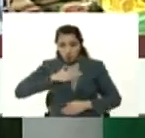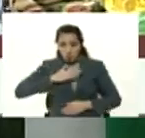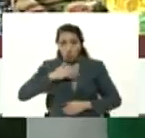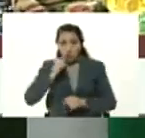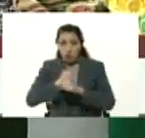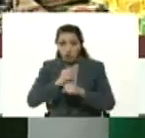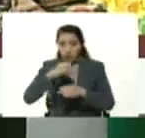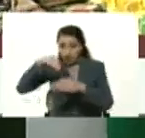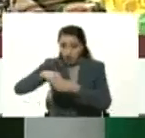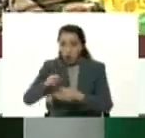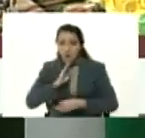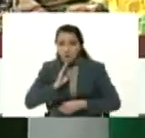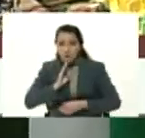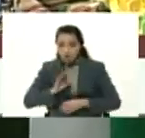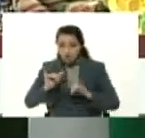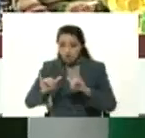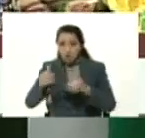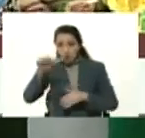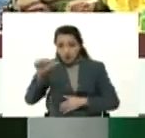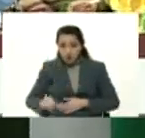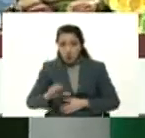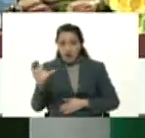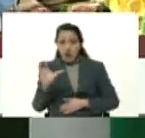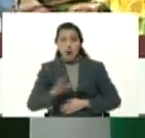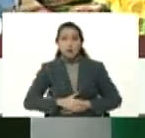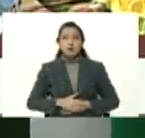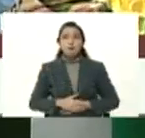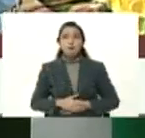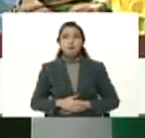del Banco Latino para la zona sur de Caracas.